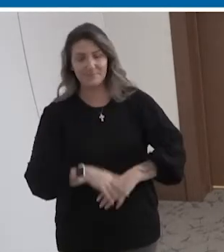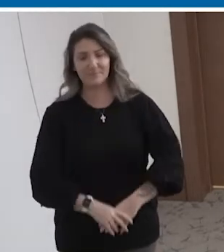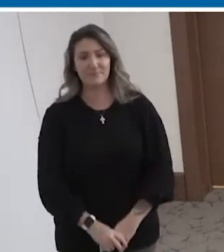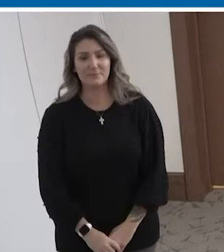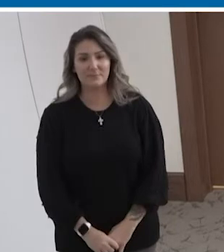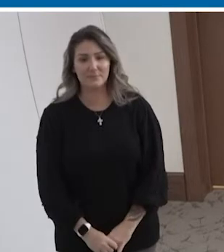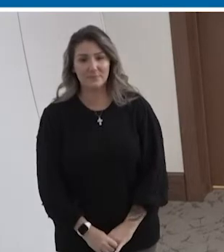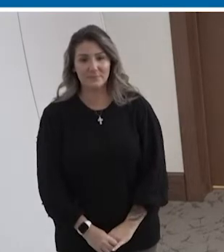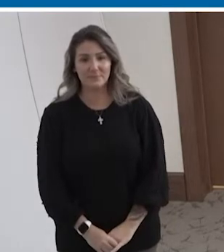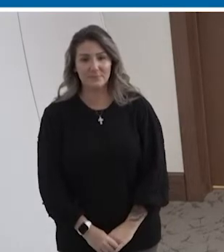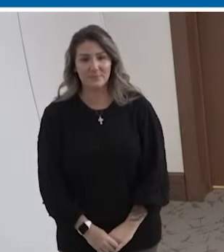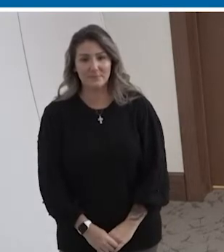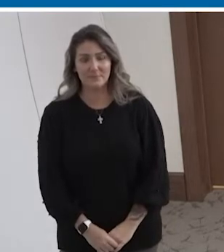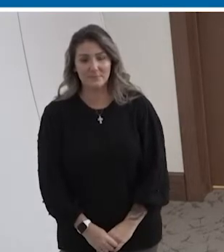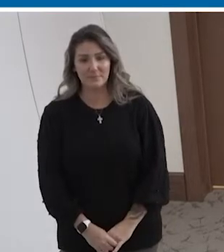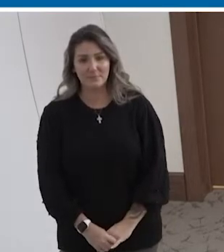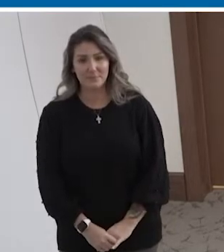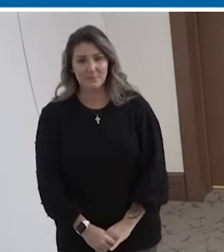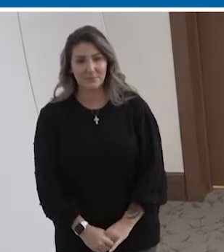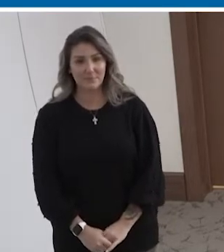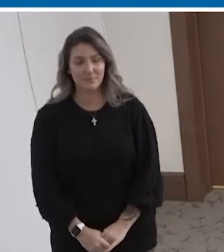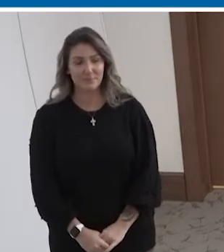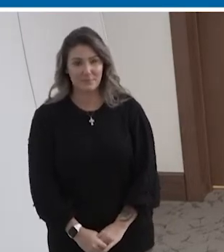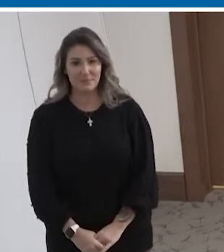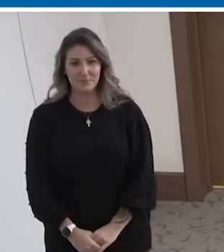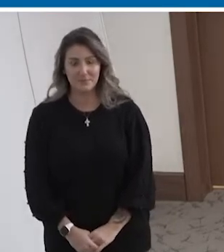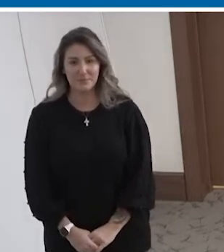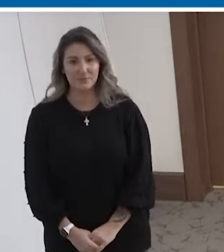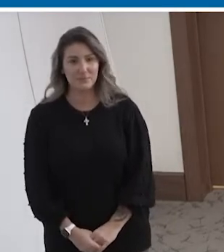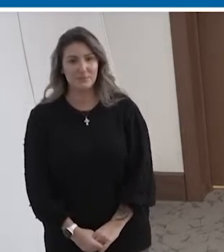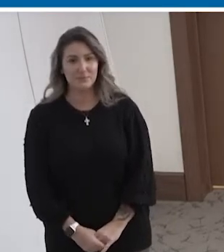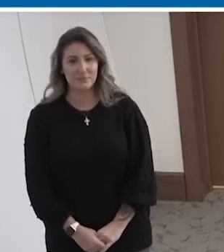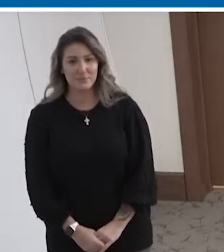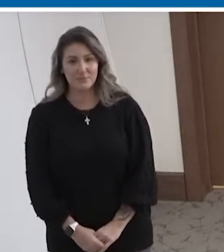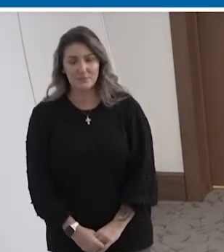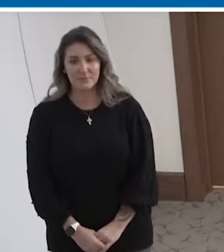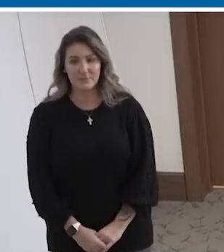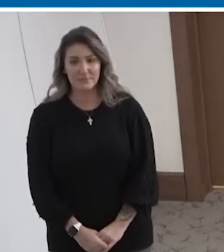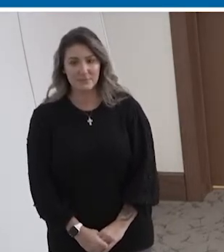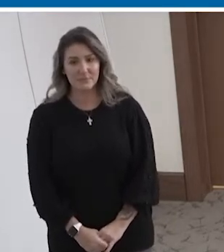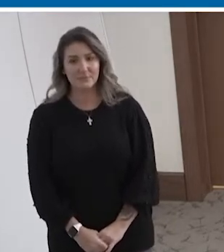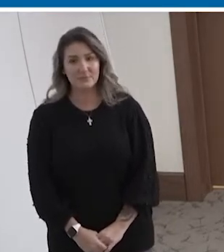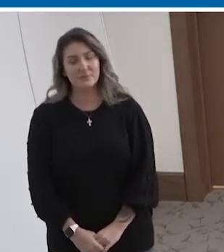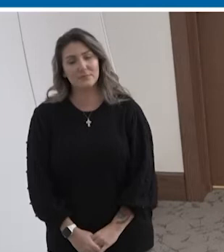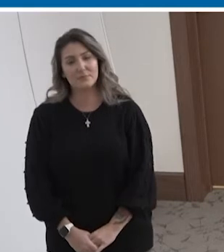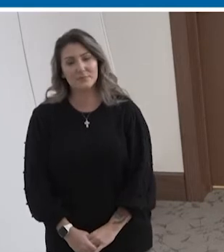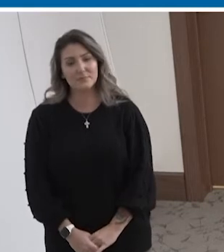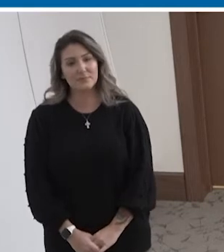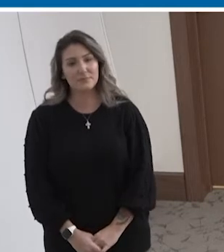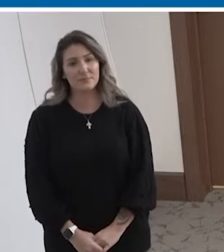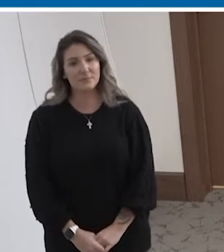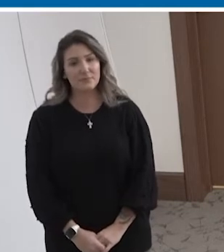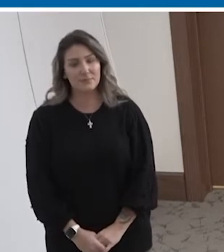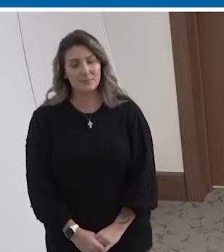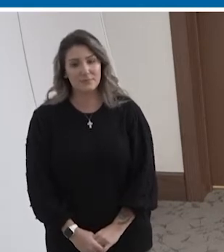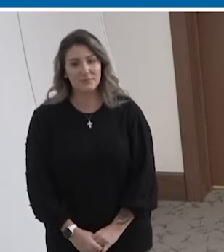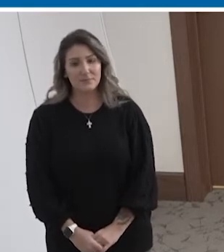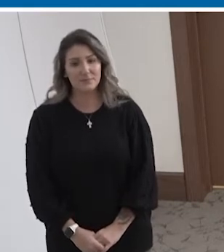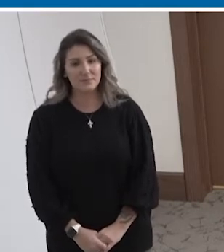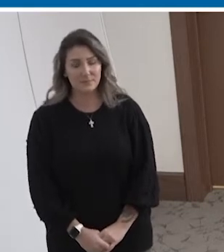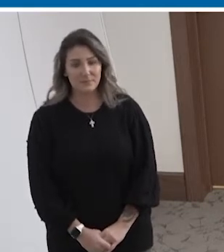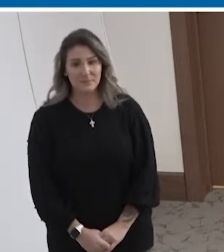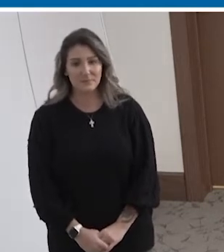a la enfermera de la escuela para poder recibir información acerca de los tests o